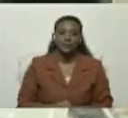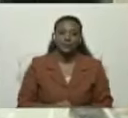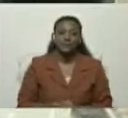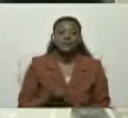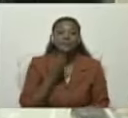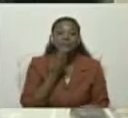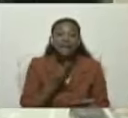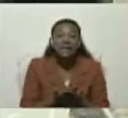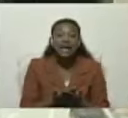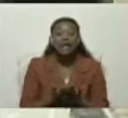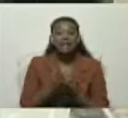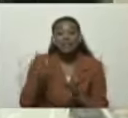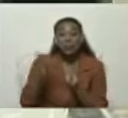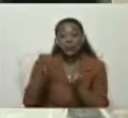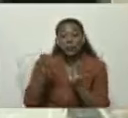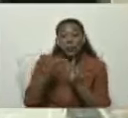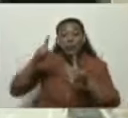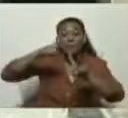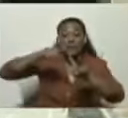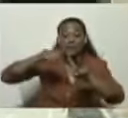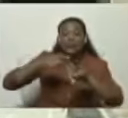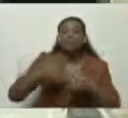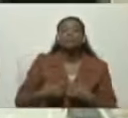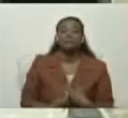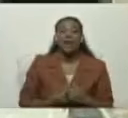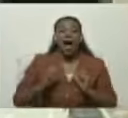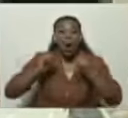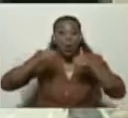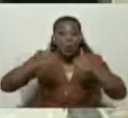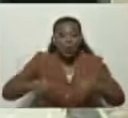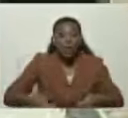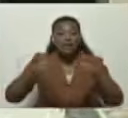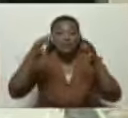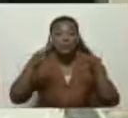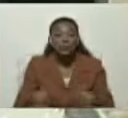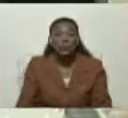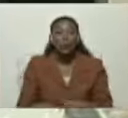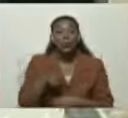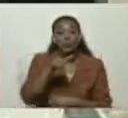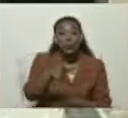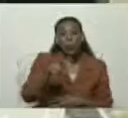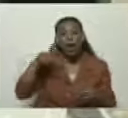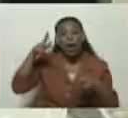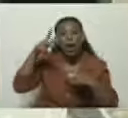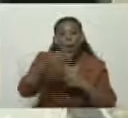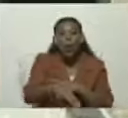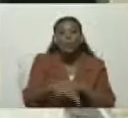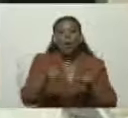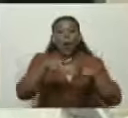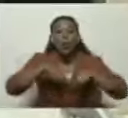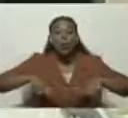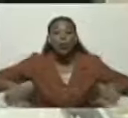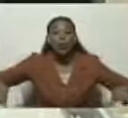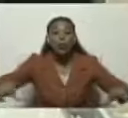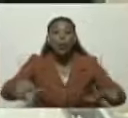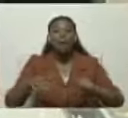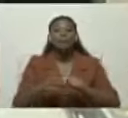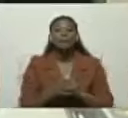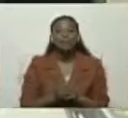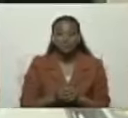Muchas gracias, Yosmari. Procedemos a develar, a abrir la cinta que